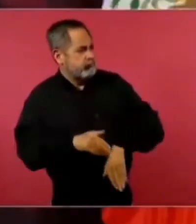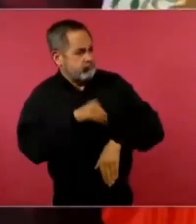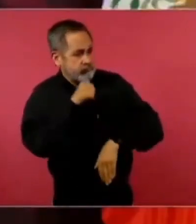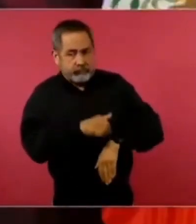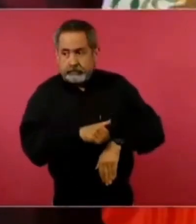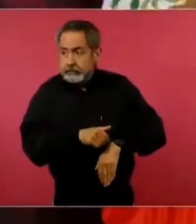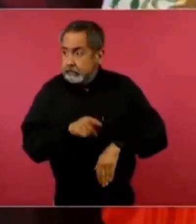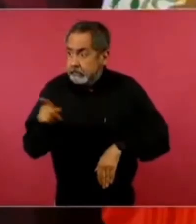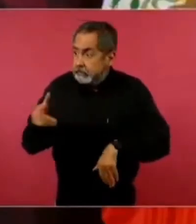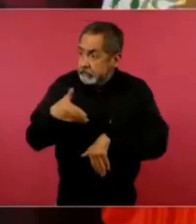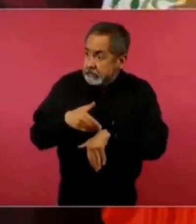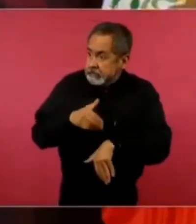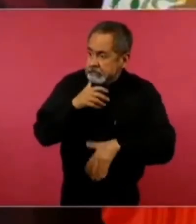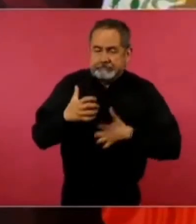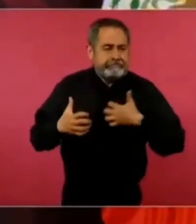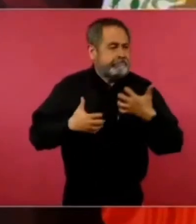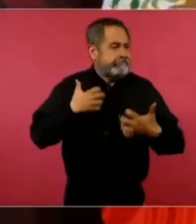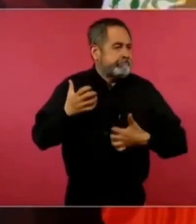buscan